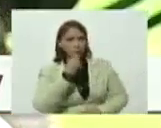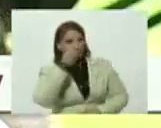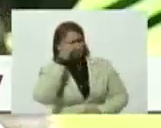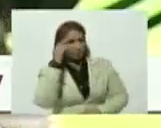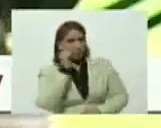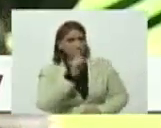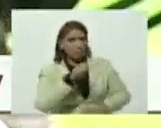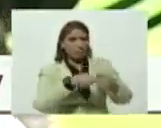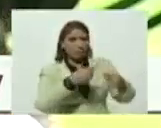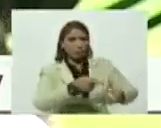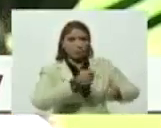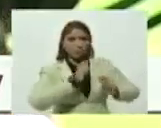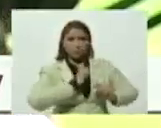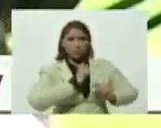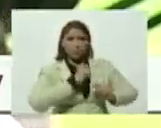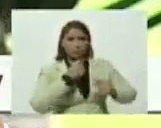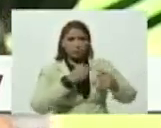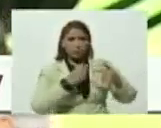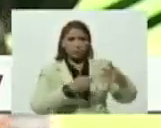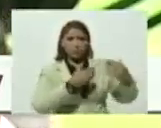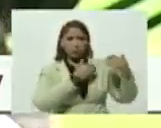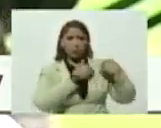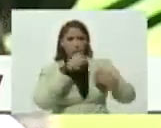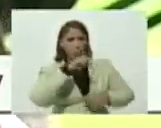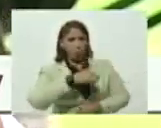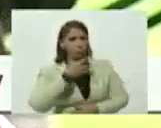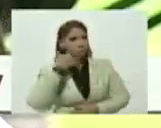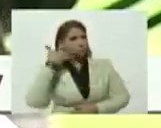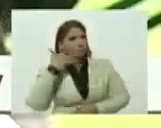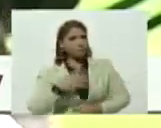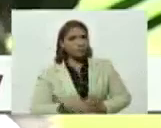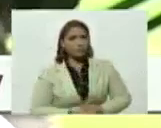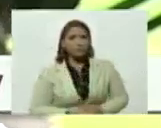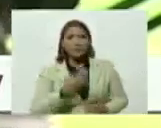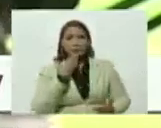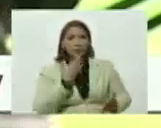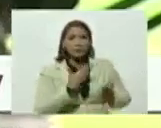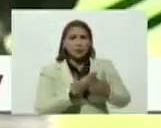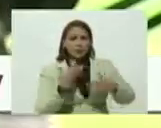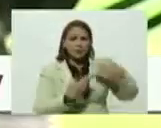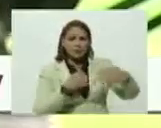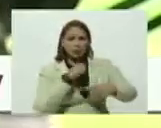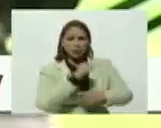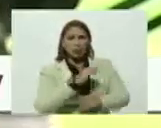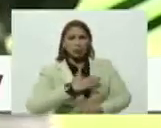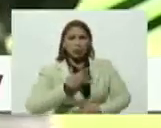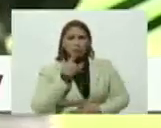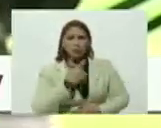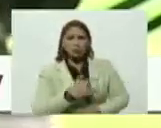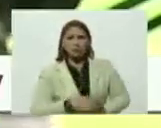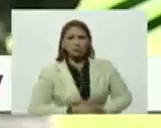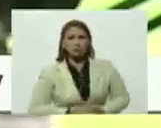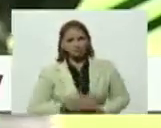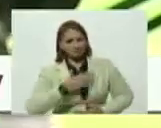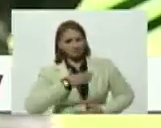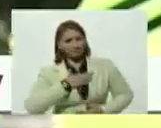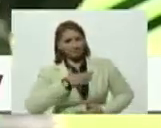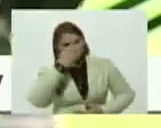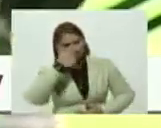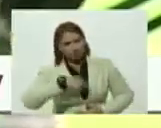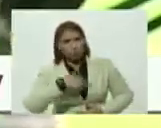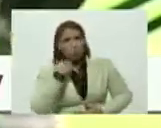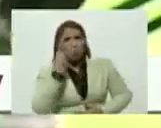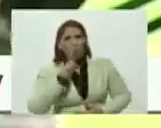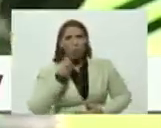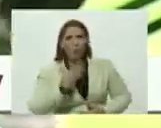varias responsabilidades y hoy... Con mucho orgullo y gracias a la revolución puedo decir que soy una joven que